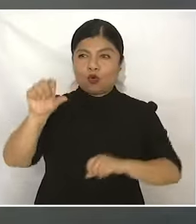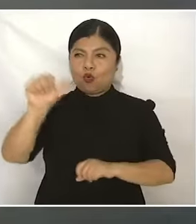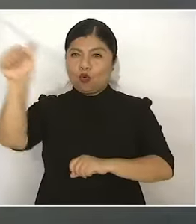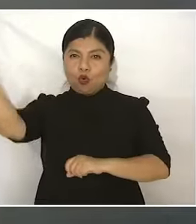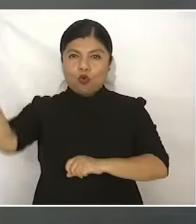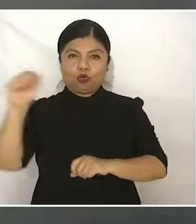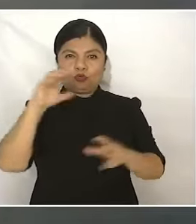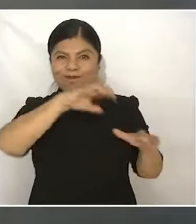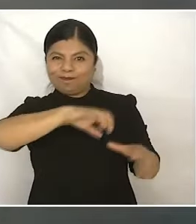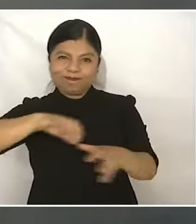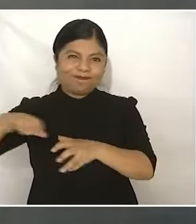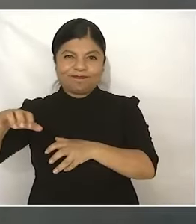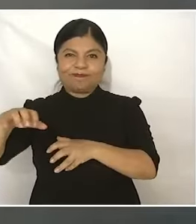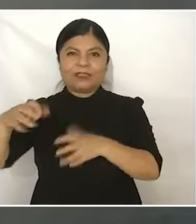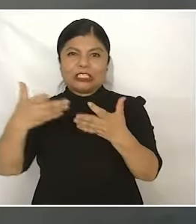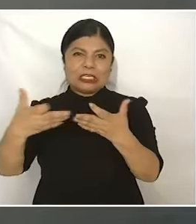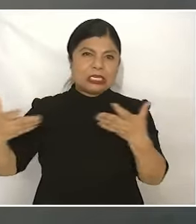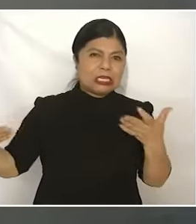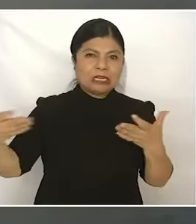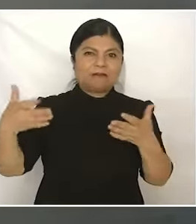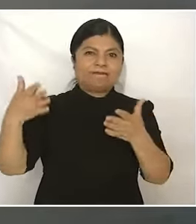que olvidarlo, porque